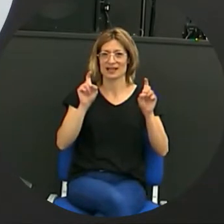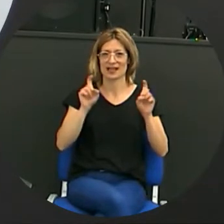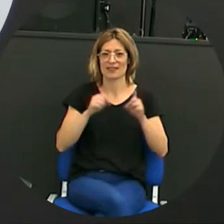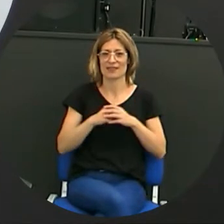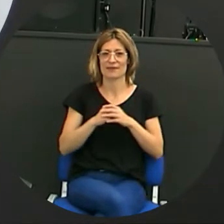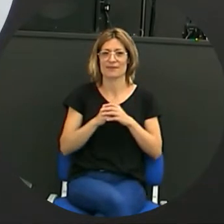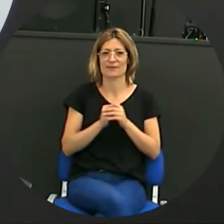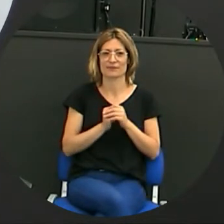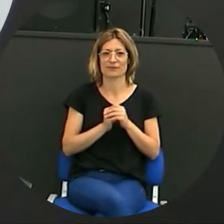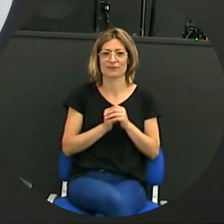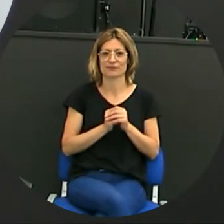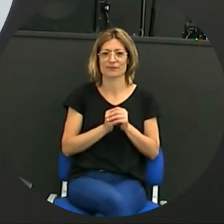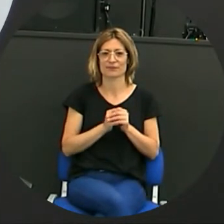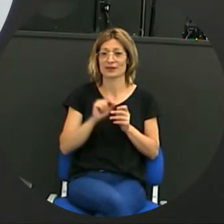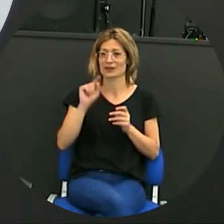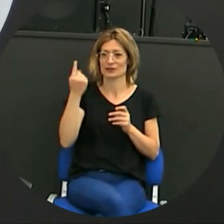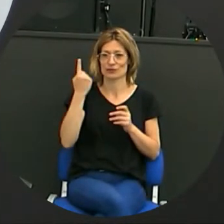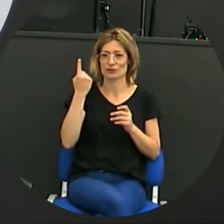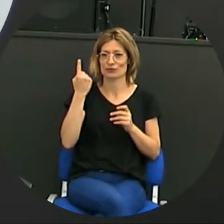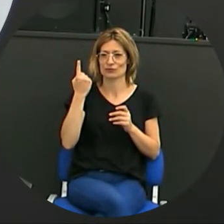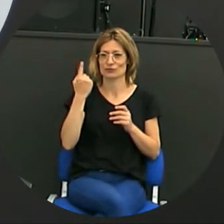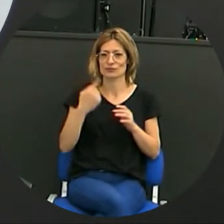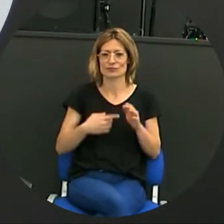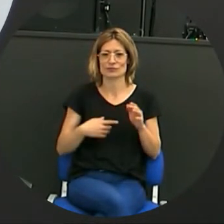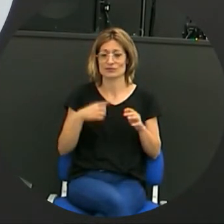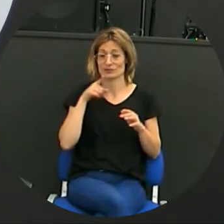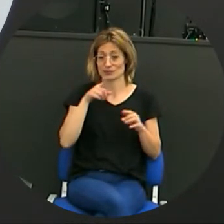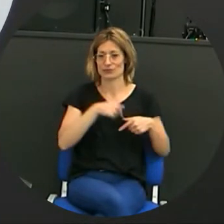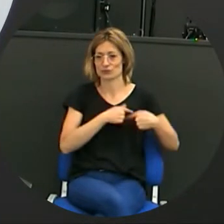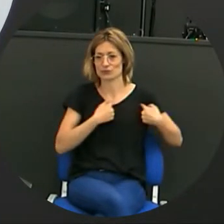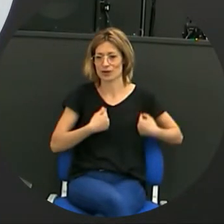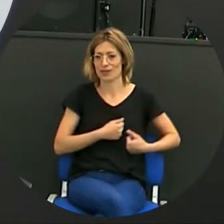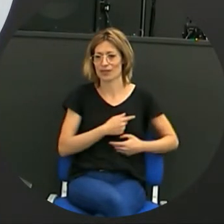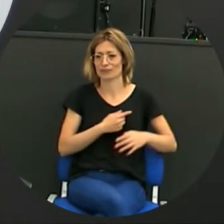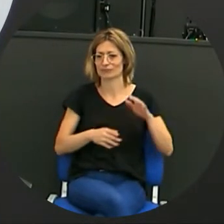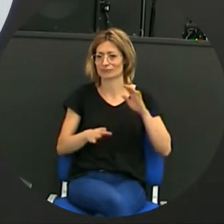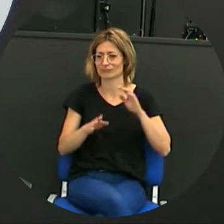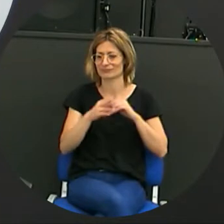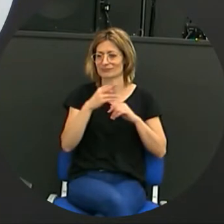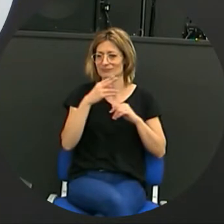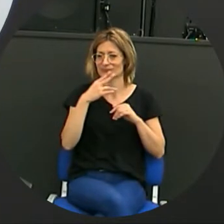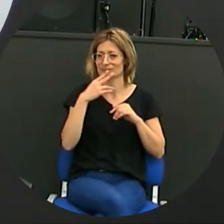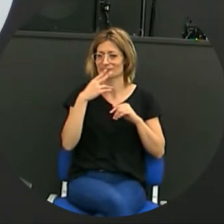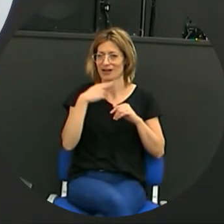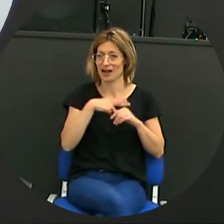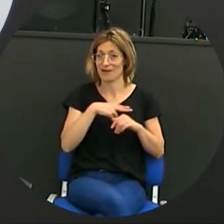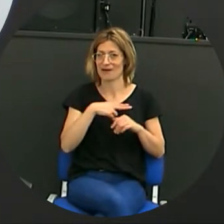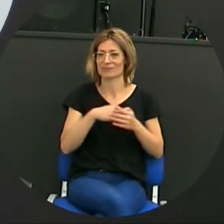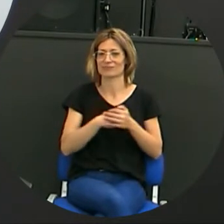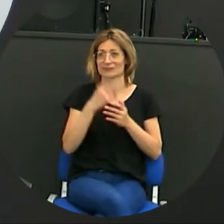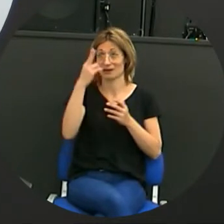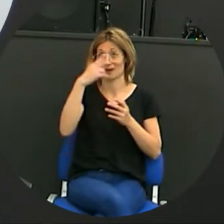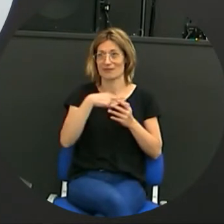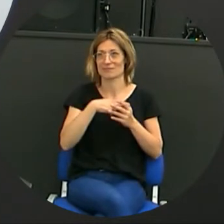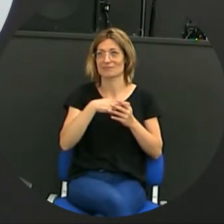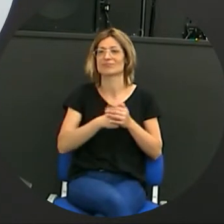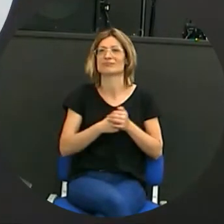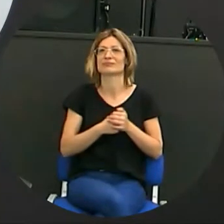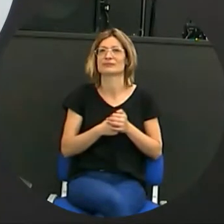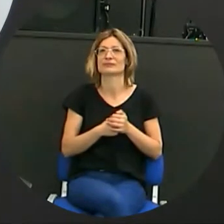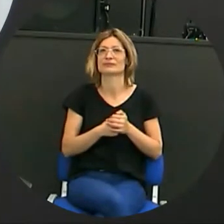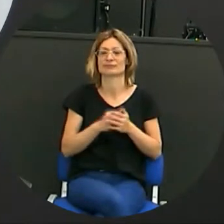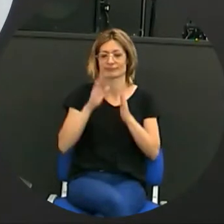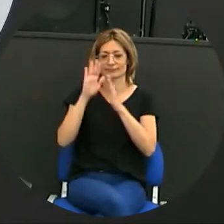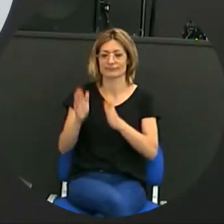deseo Dios siga hablando a tu corazón para que tú la sigas disfrutando. Y recordar que el